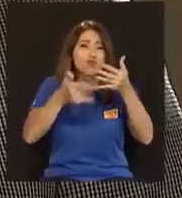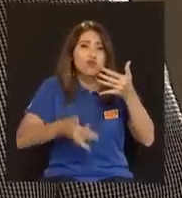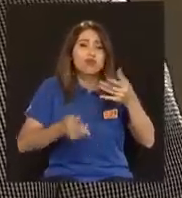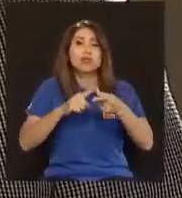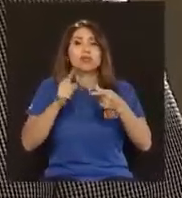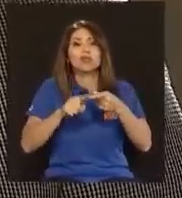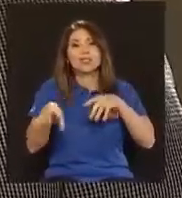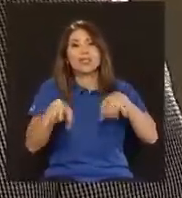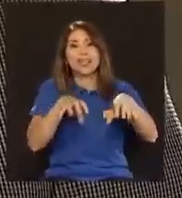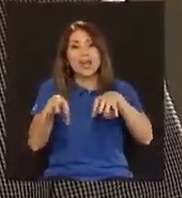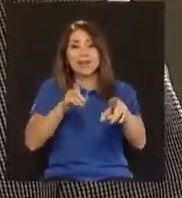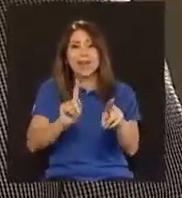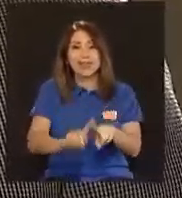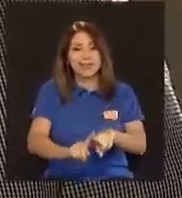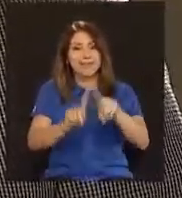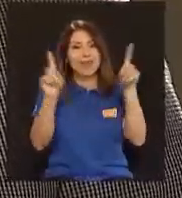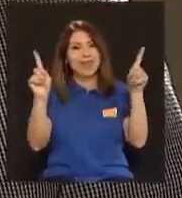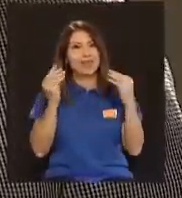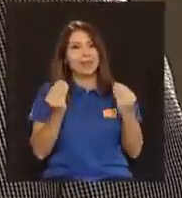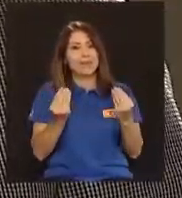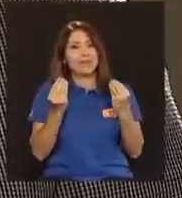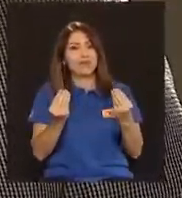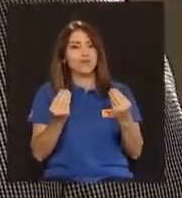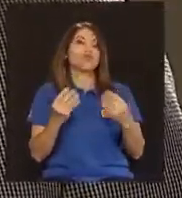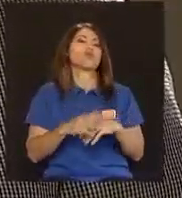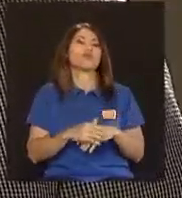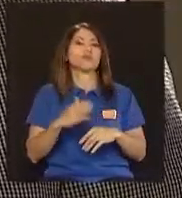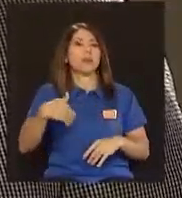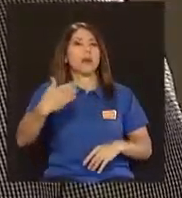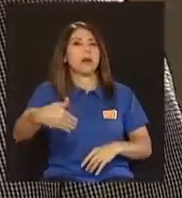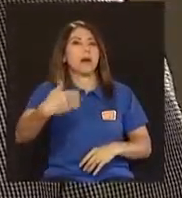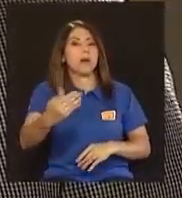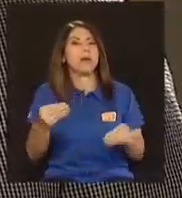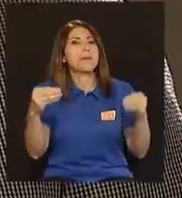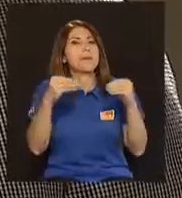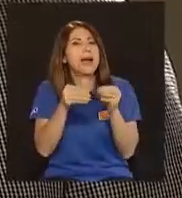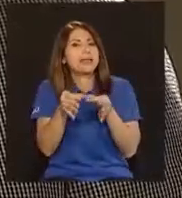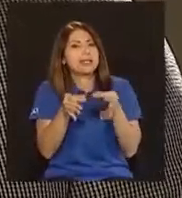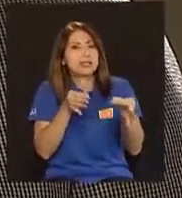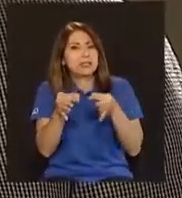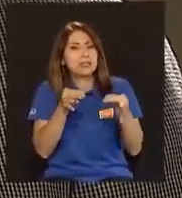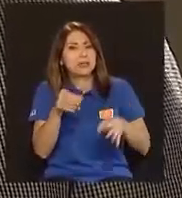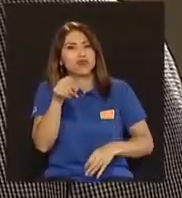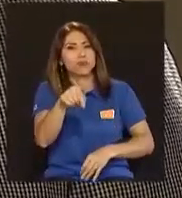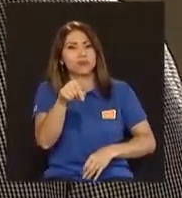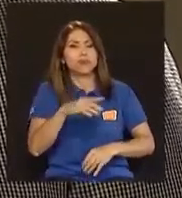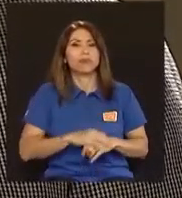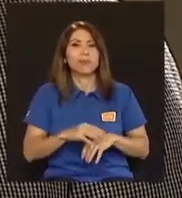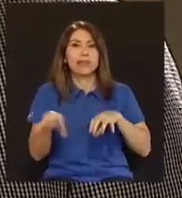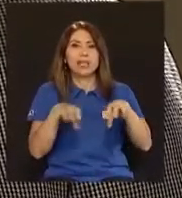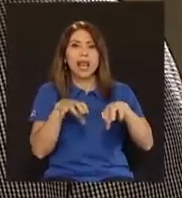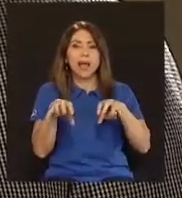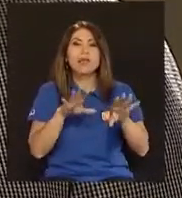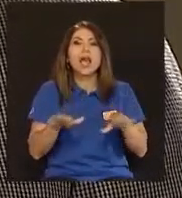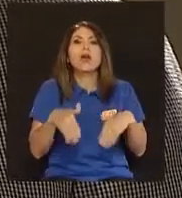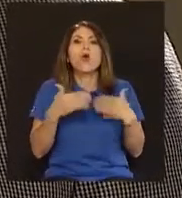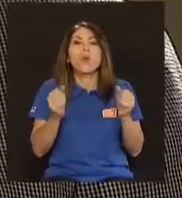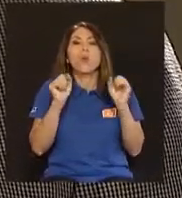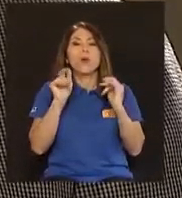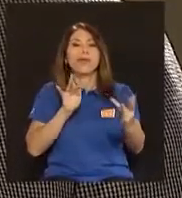totalmente diferente, y ahora tal vez puedo entrar a detallarte un poco más cómo es esa dinámica de cómo se le llega a esos